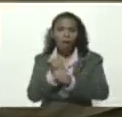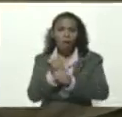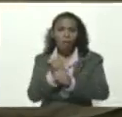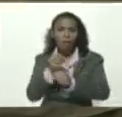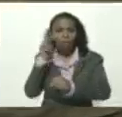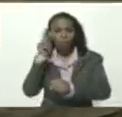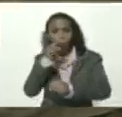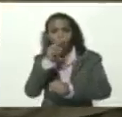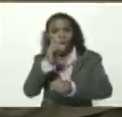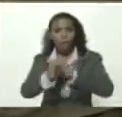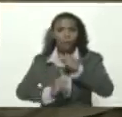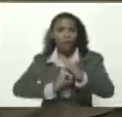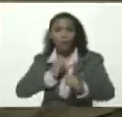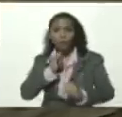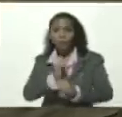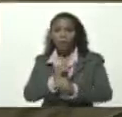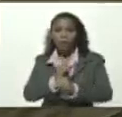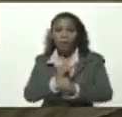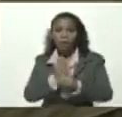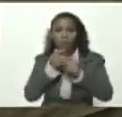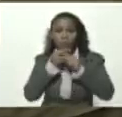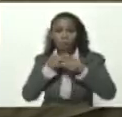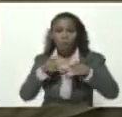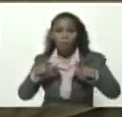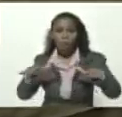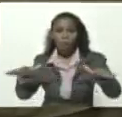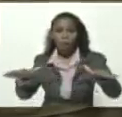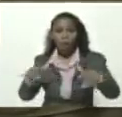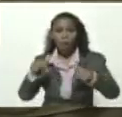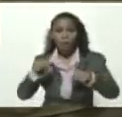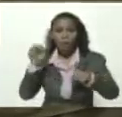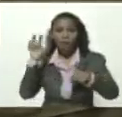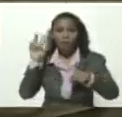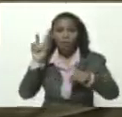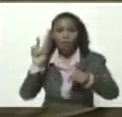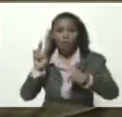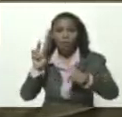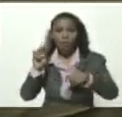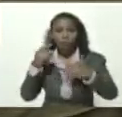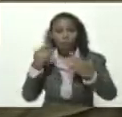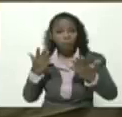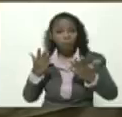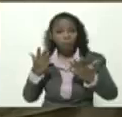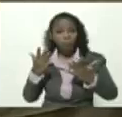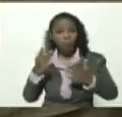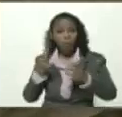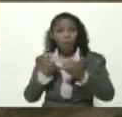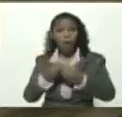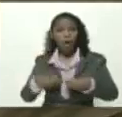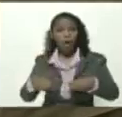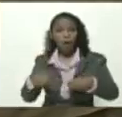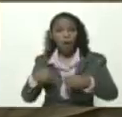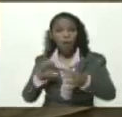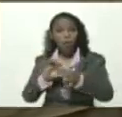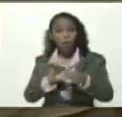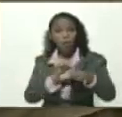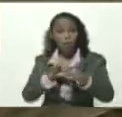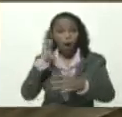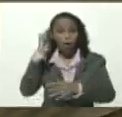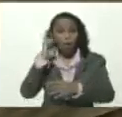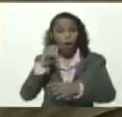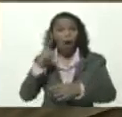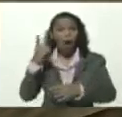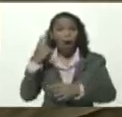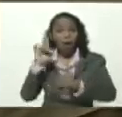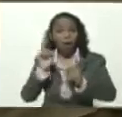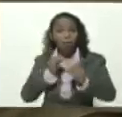observadores internacionales que ya están desplegados en Venezuela, en particular los de la Unión Europea, teniendo en cuenta que